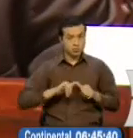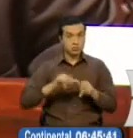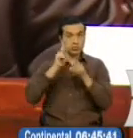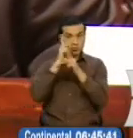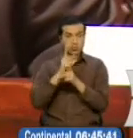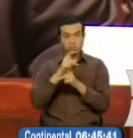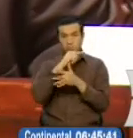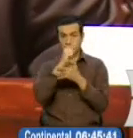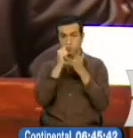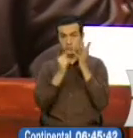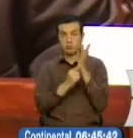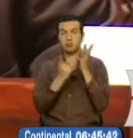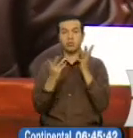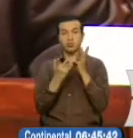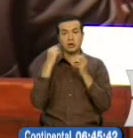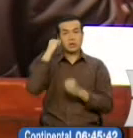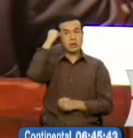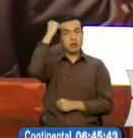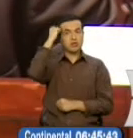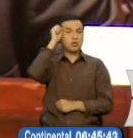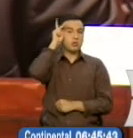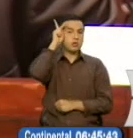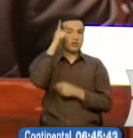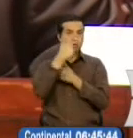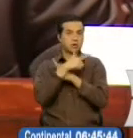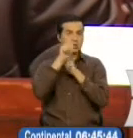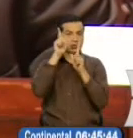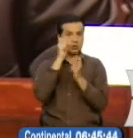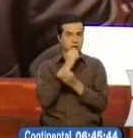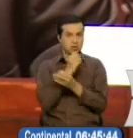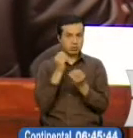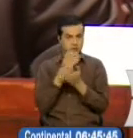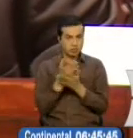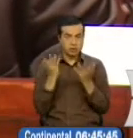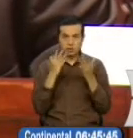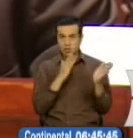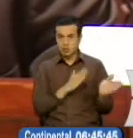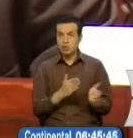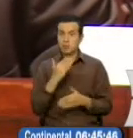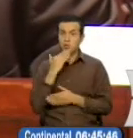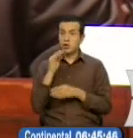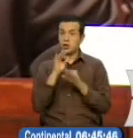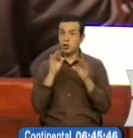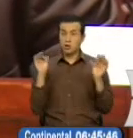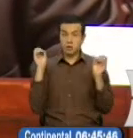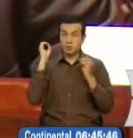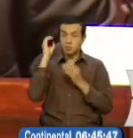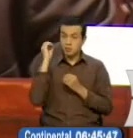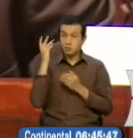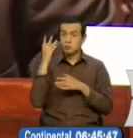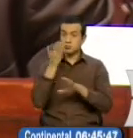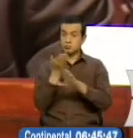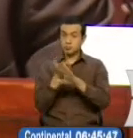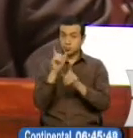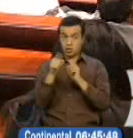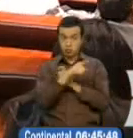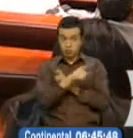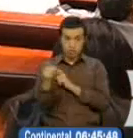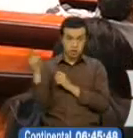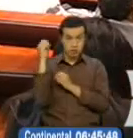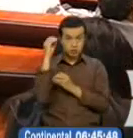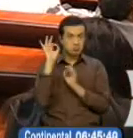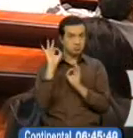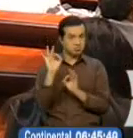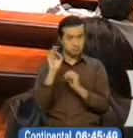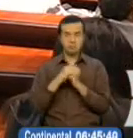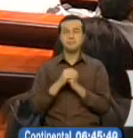y cumplimiento de los derechos de opinión y libertad de expresión, y ha permitido mejorar la calidad de la información ofrecida a la ciudadanía. En